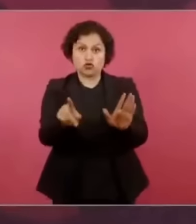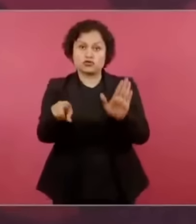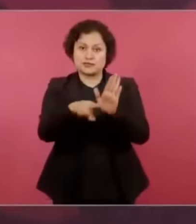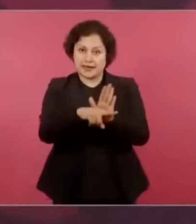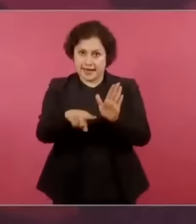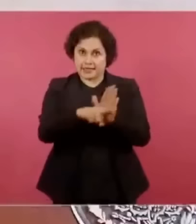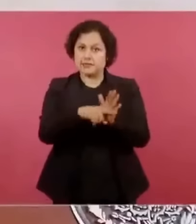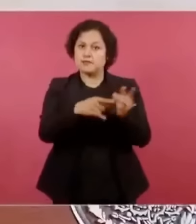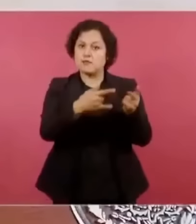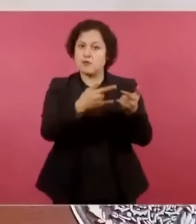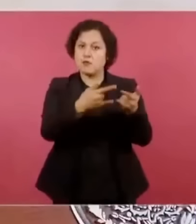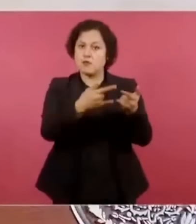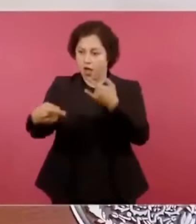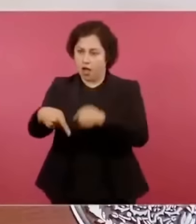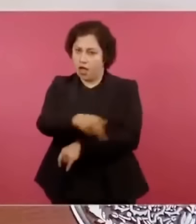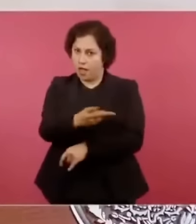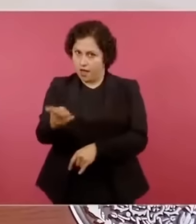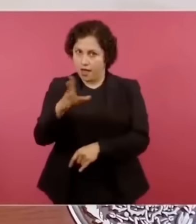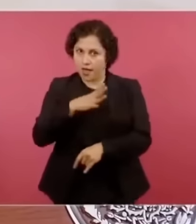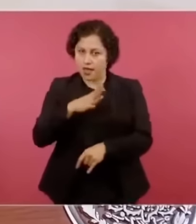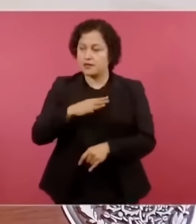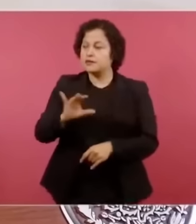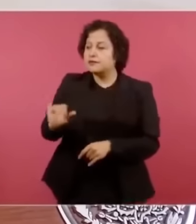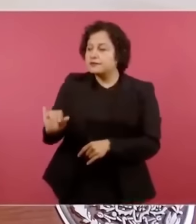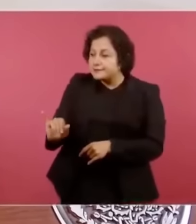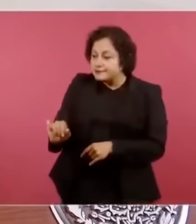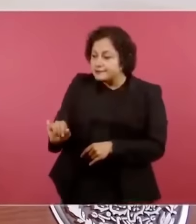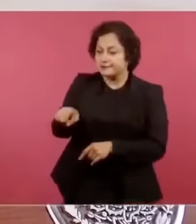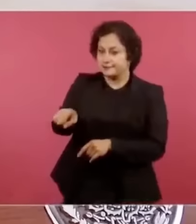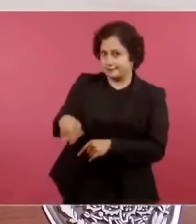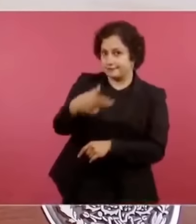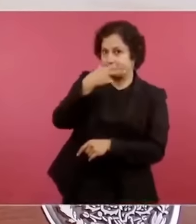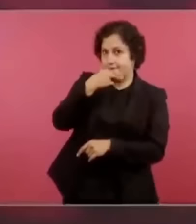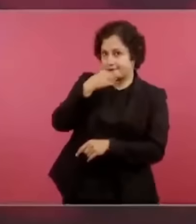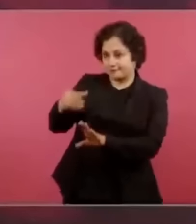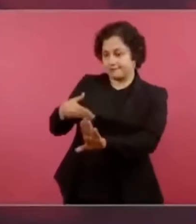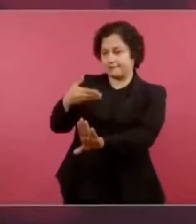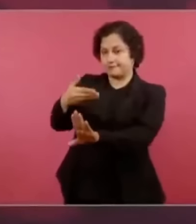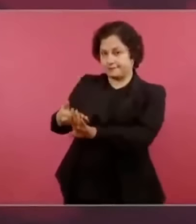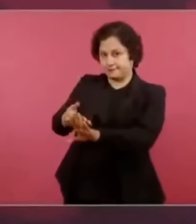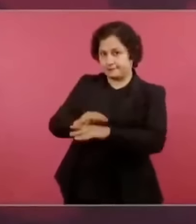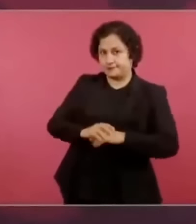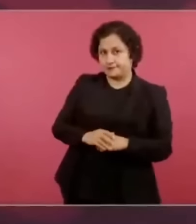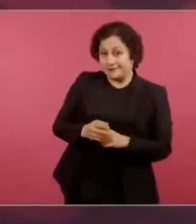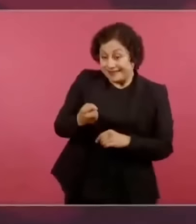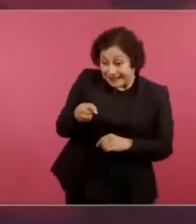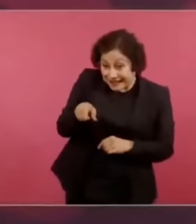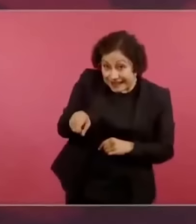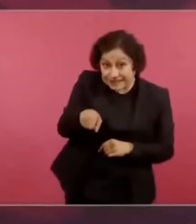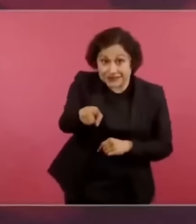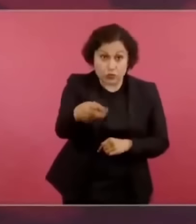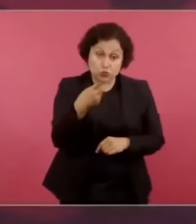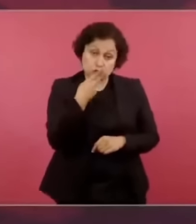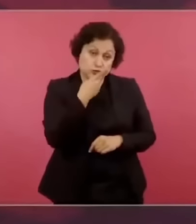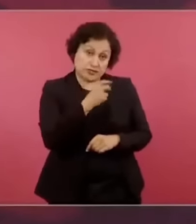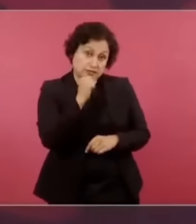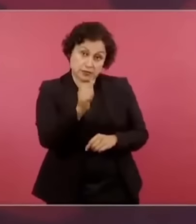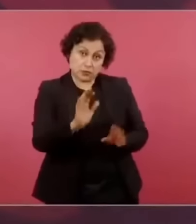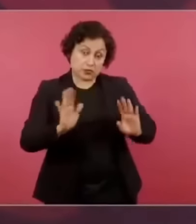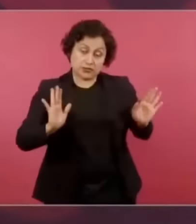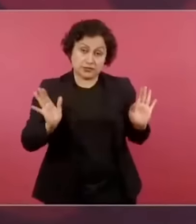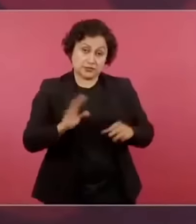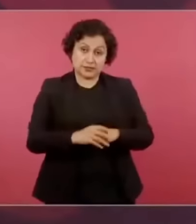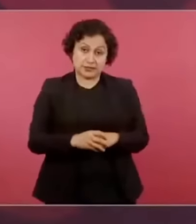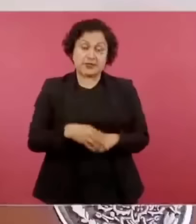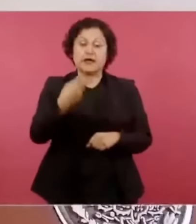de él. Entonces, a ese no lo mencionas tú, ya lo pero mencioné. Ese